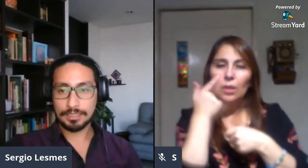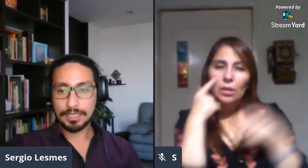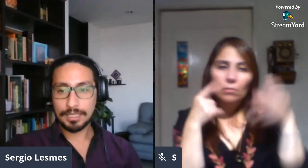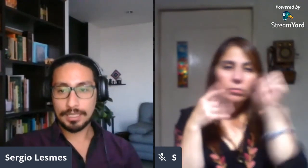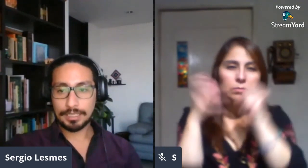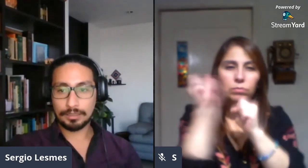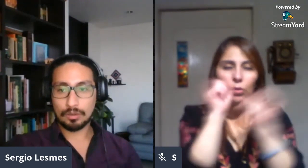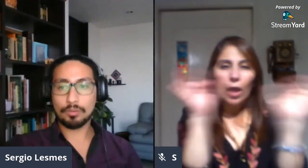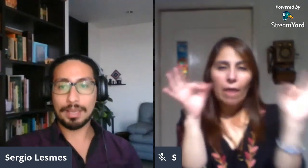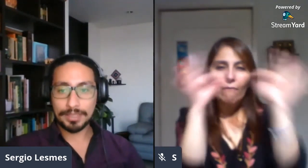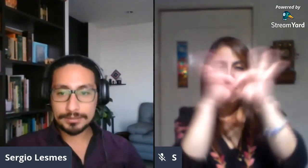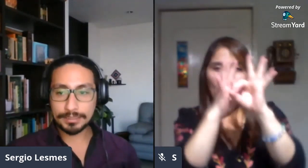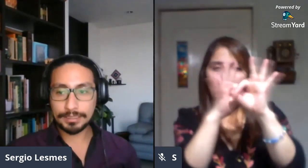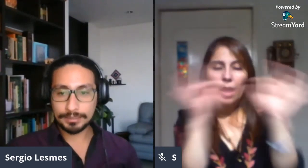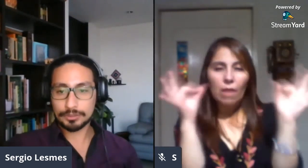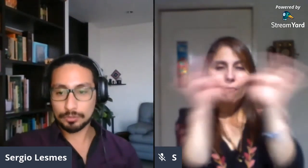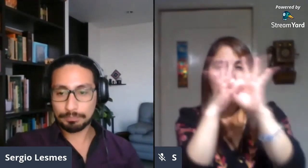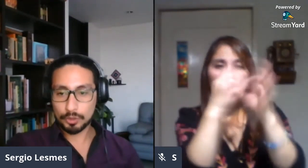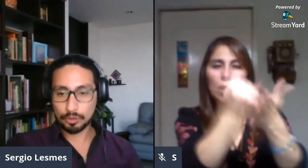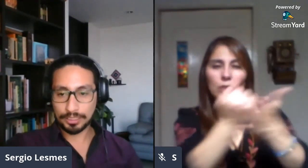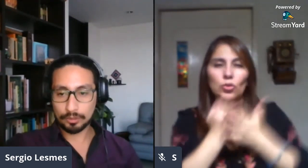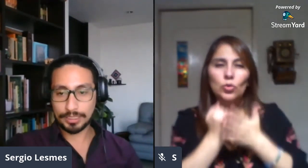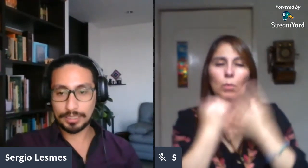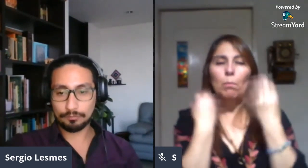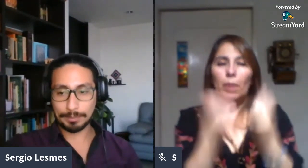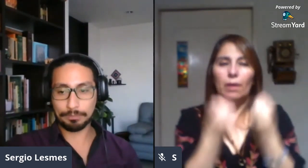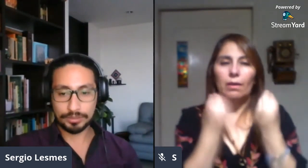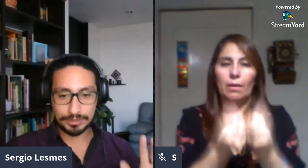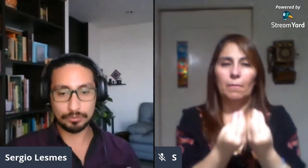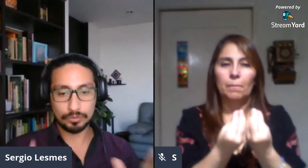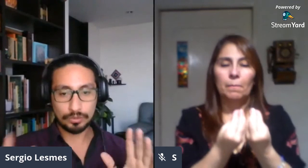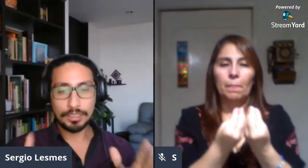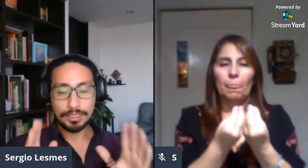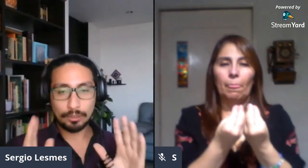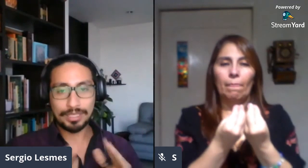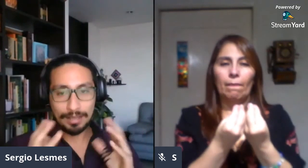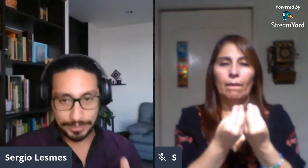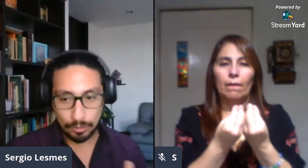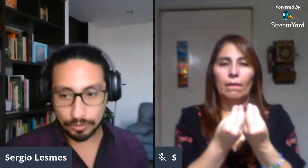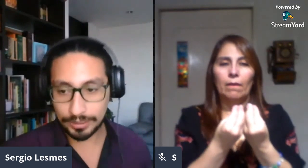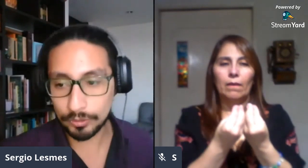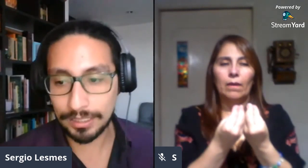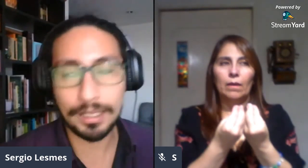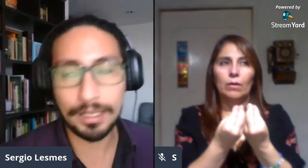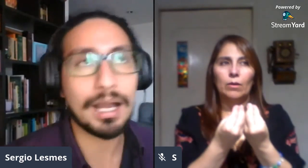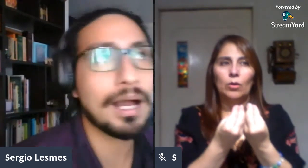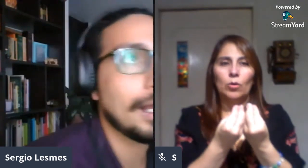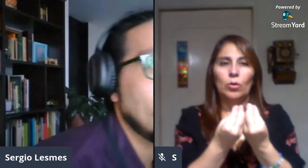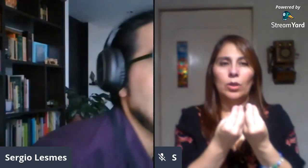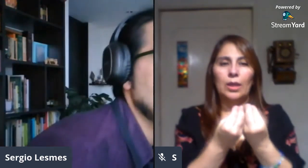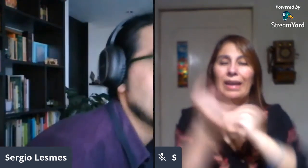permitan, obviamente, yo creo que el enfoque punitivo,